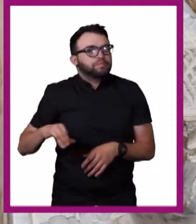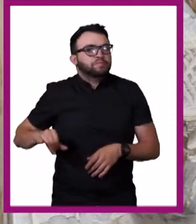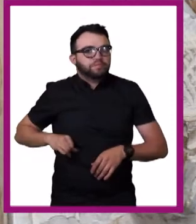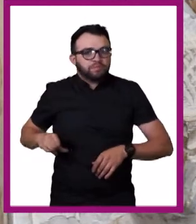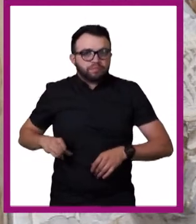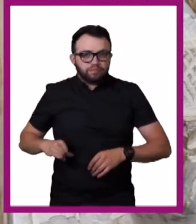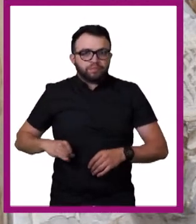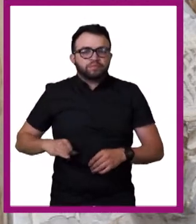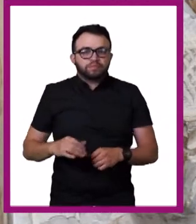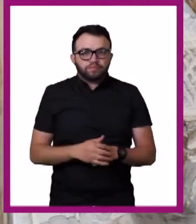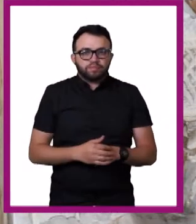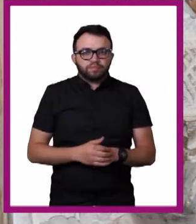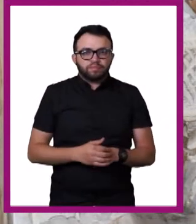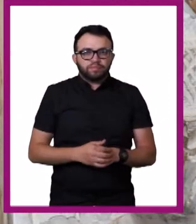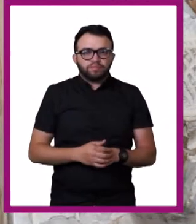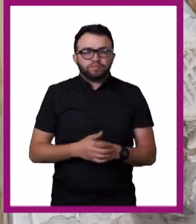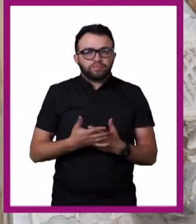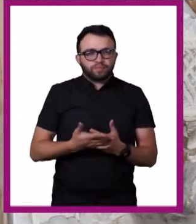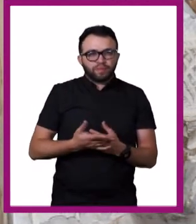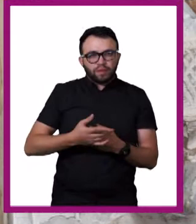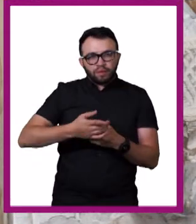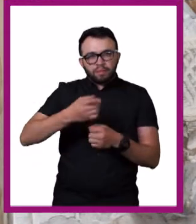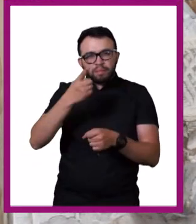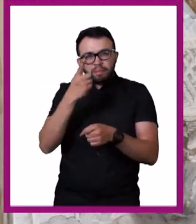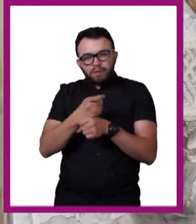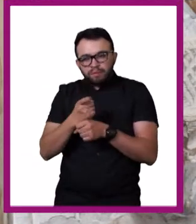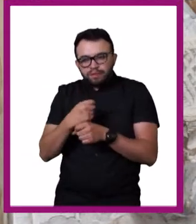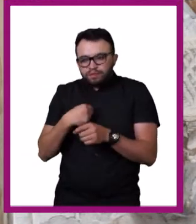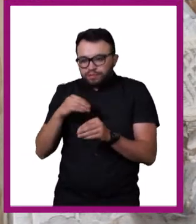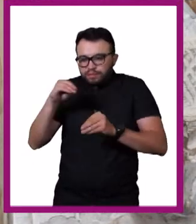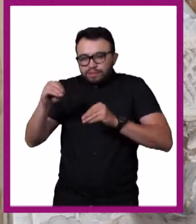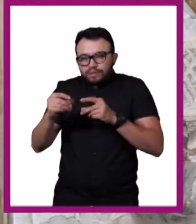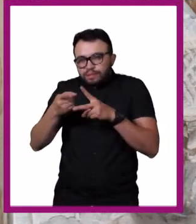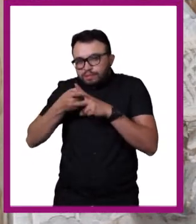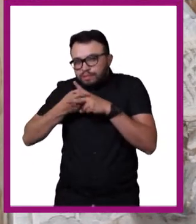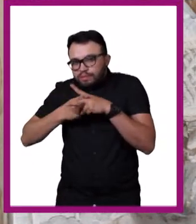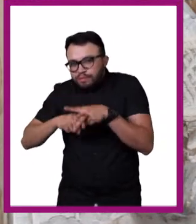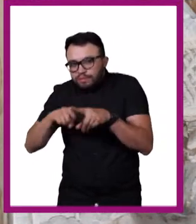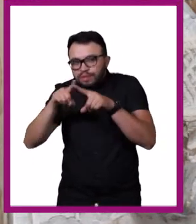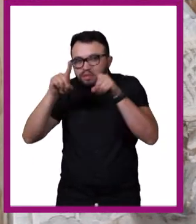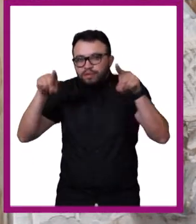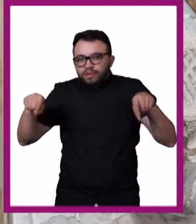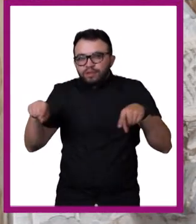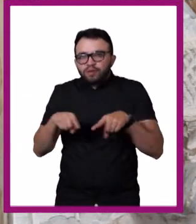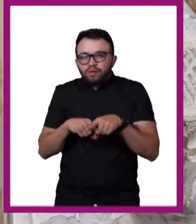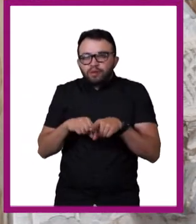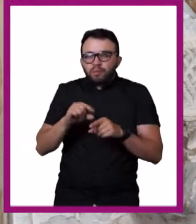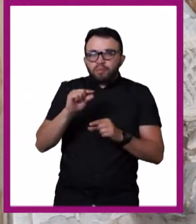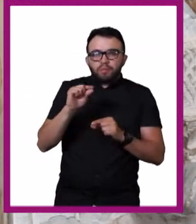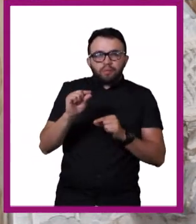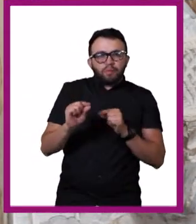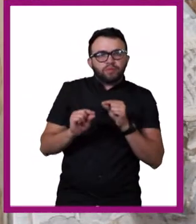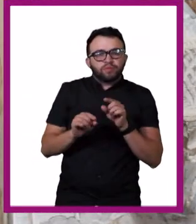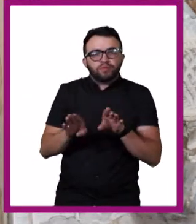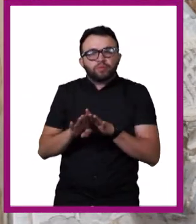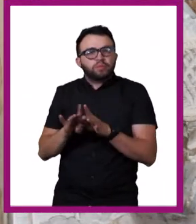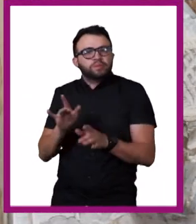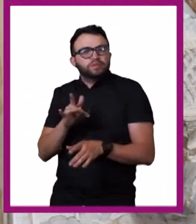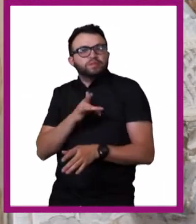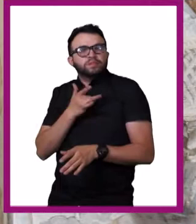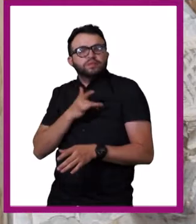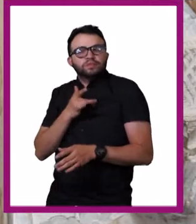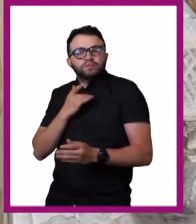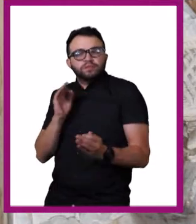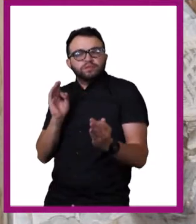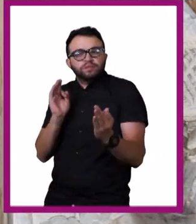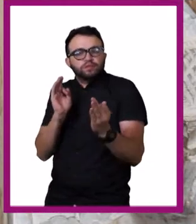Y los primeros cuadros realmente eran un poco como para identificarme con la obra, de tal manera